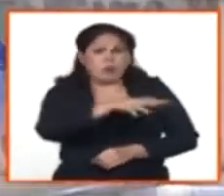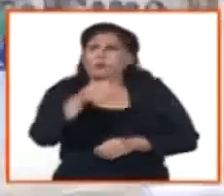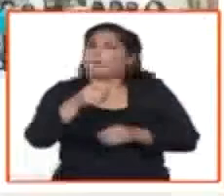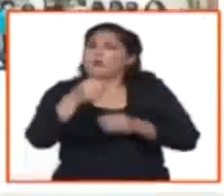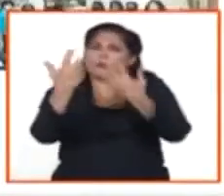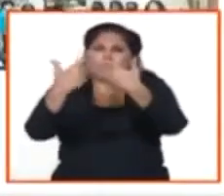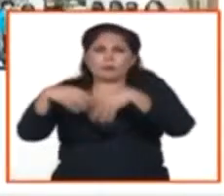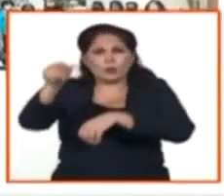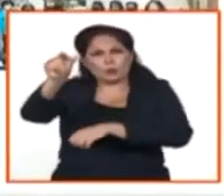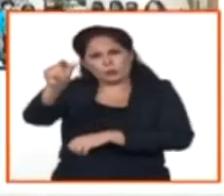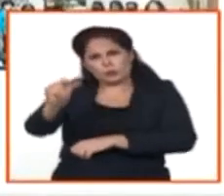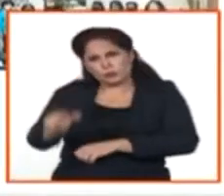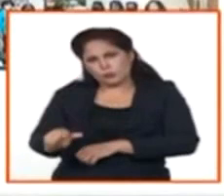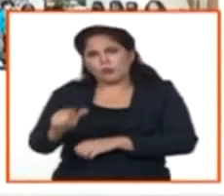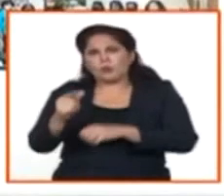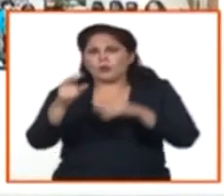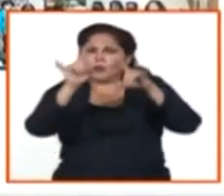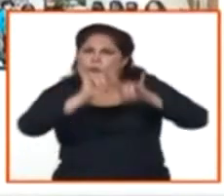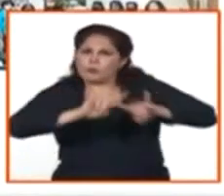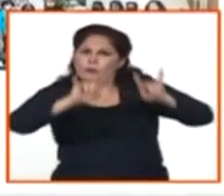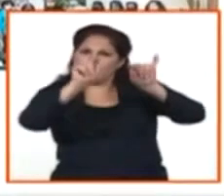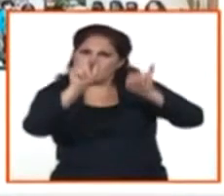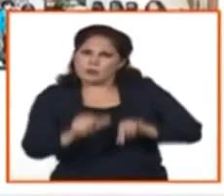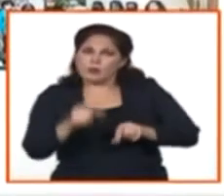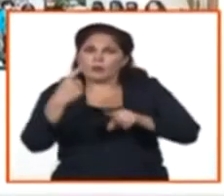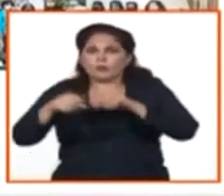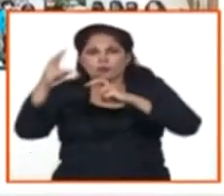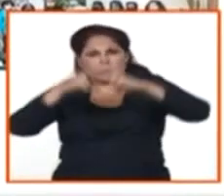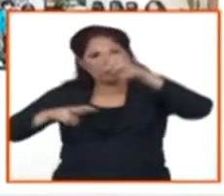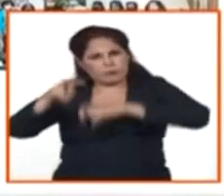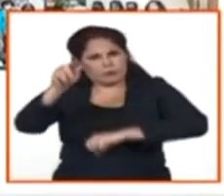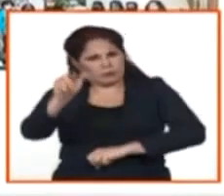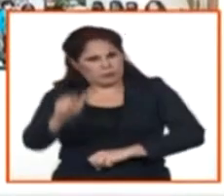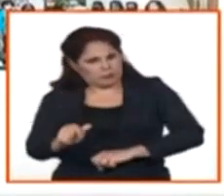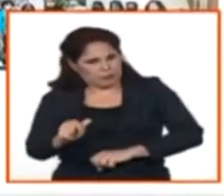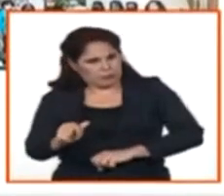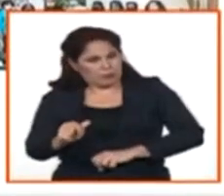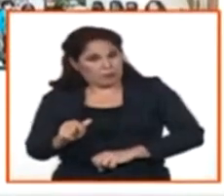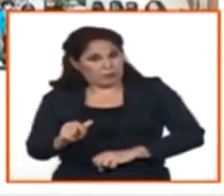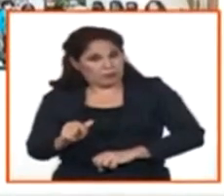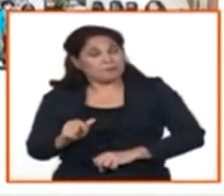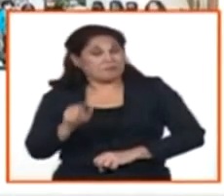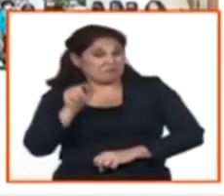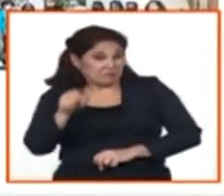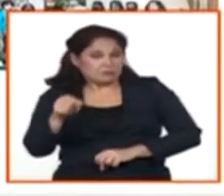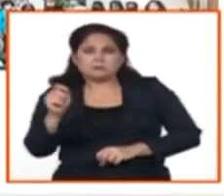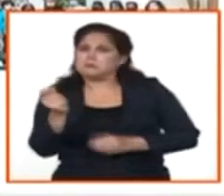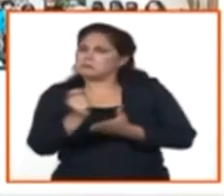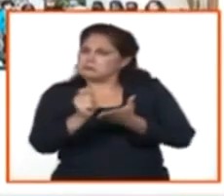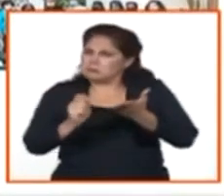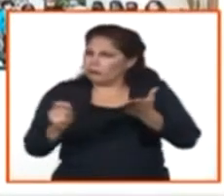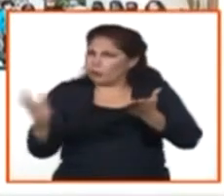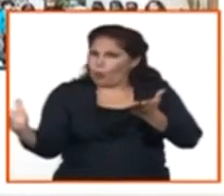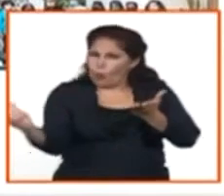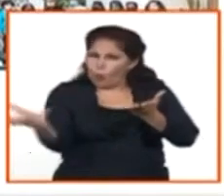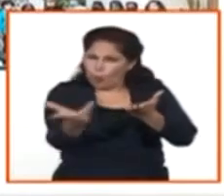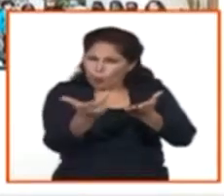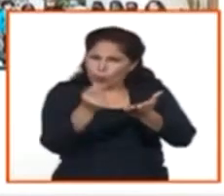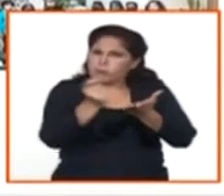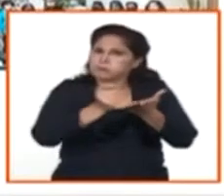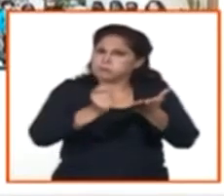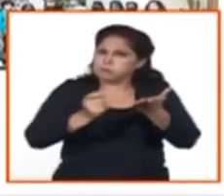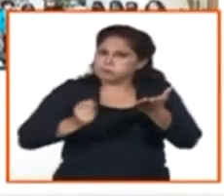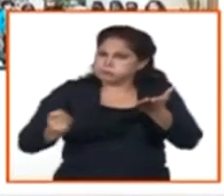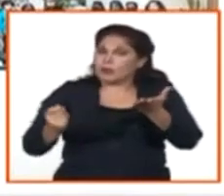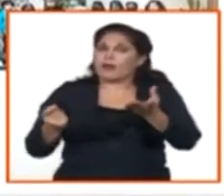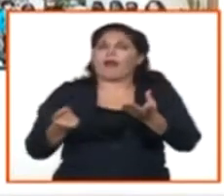productores, académicos e investigadores de instituciones científicas y, por supuesto, las universidades. Todos ellos como parte